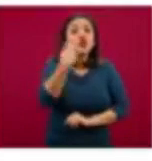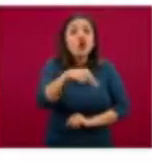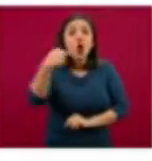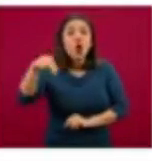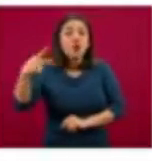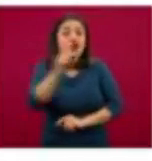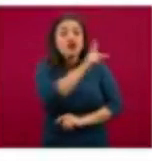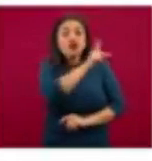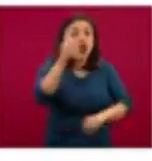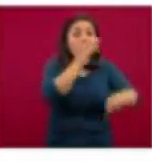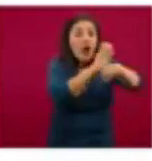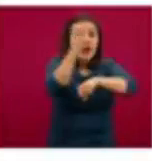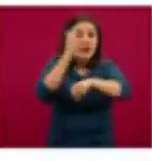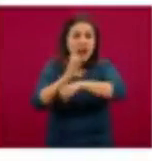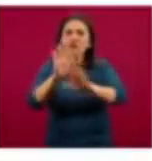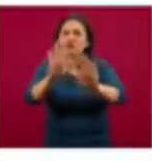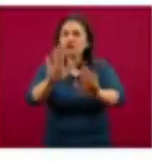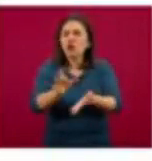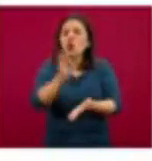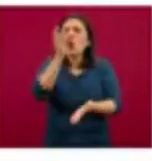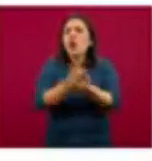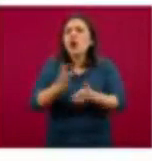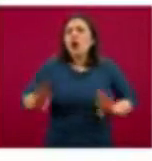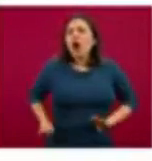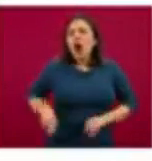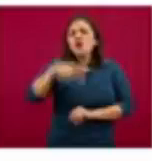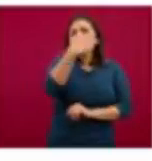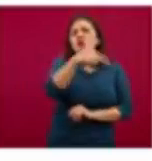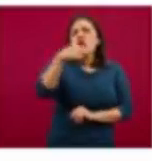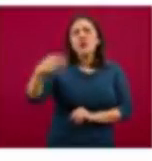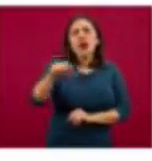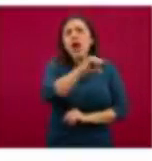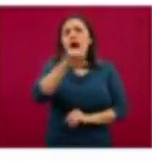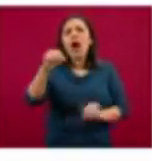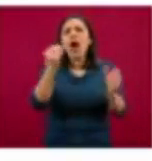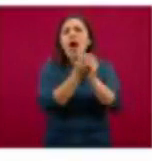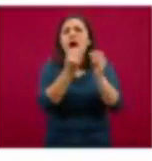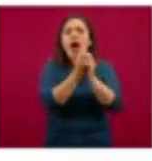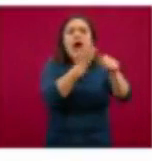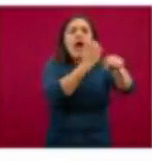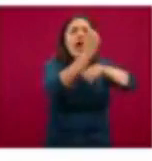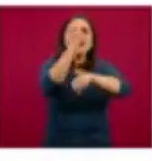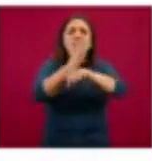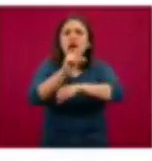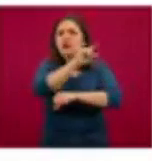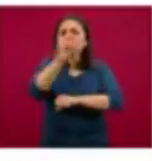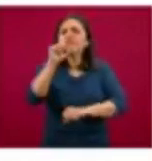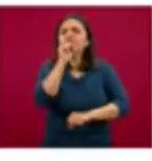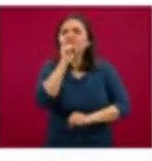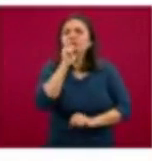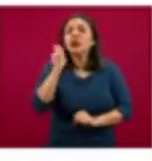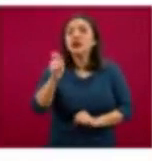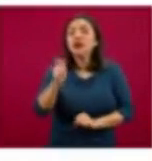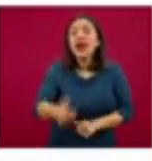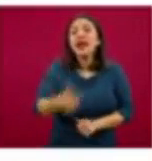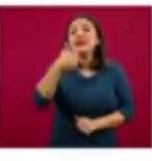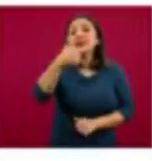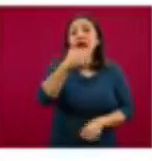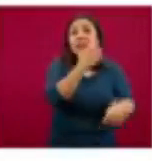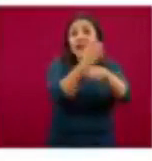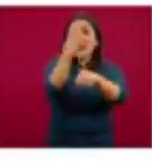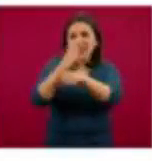entidades federativas, estamos poniendo particularmente los nombres o las etiquetas de estas 6